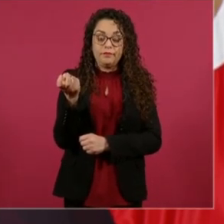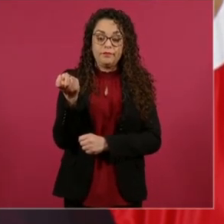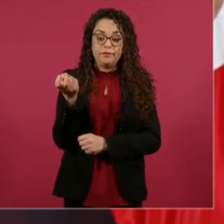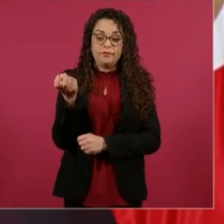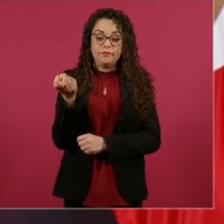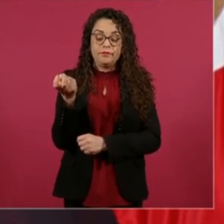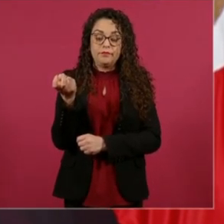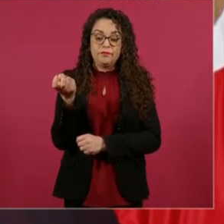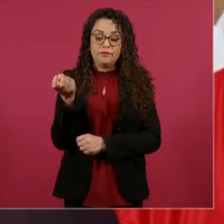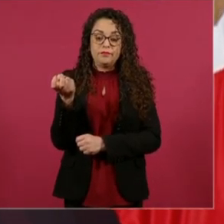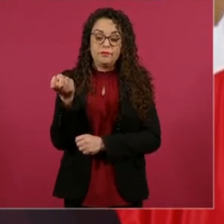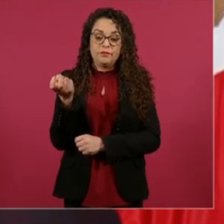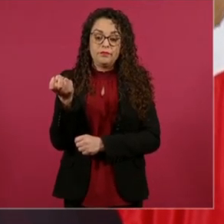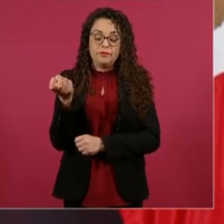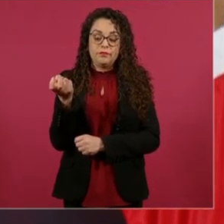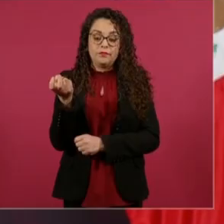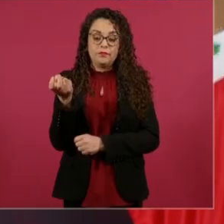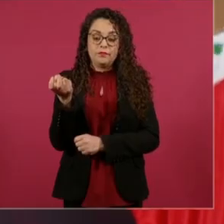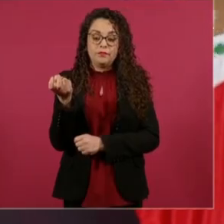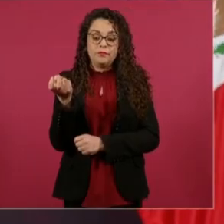es la